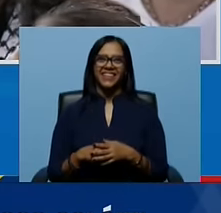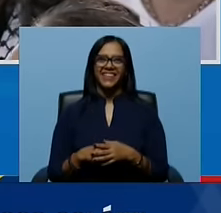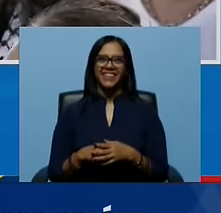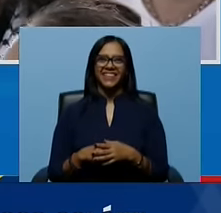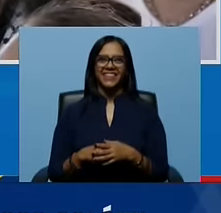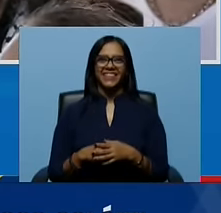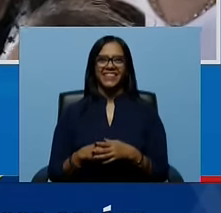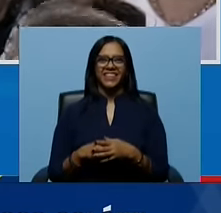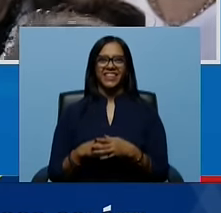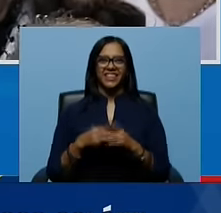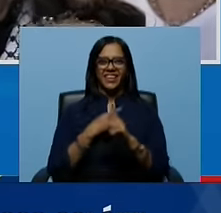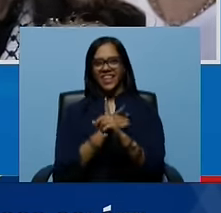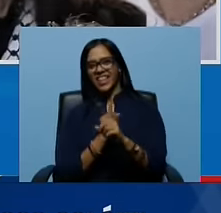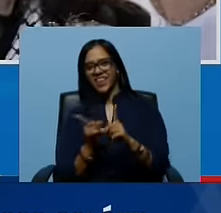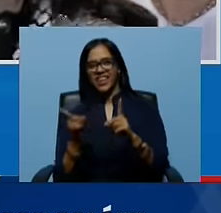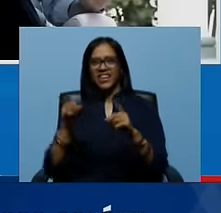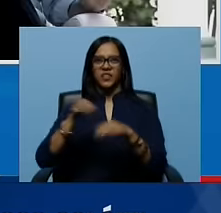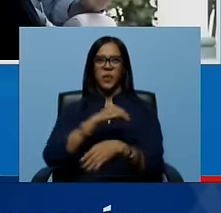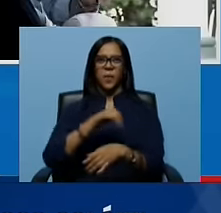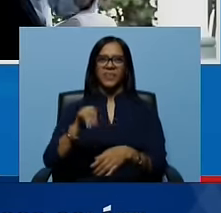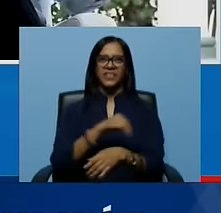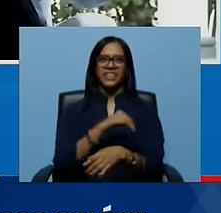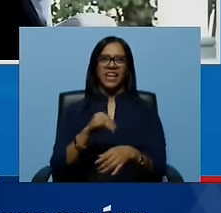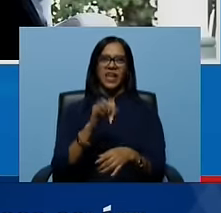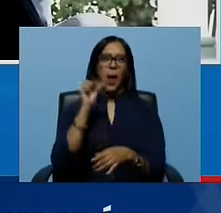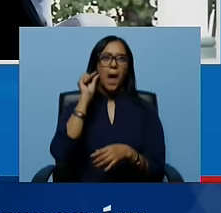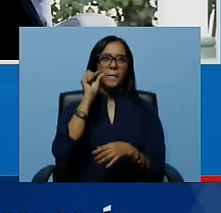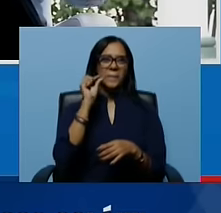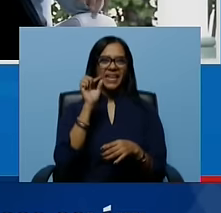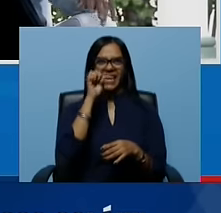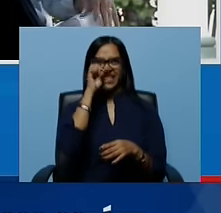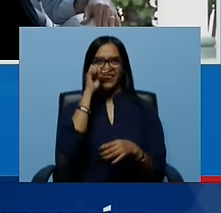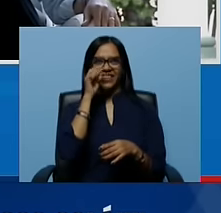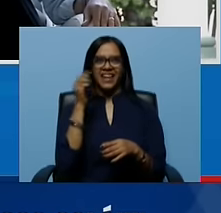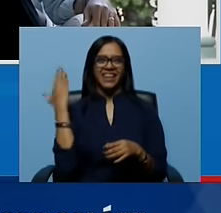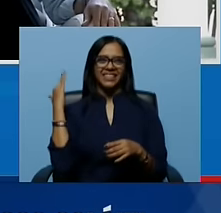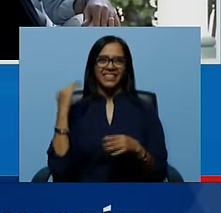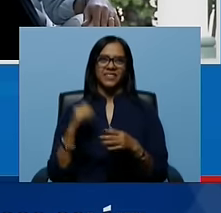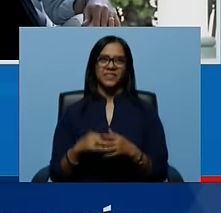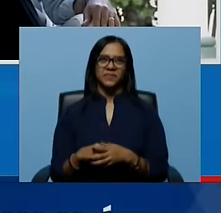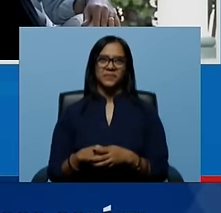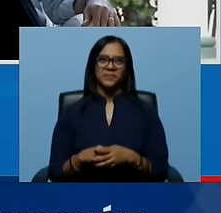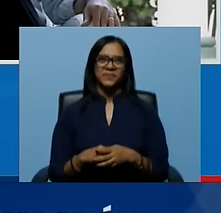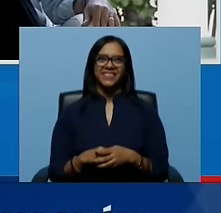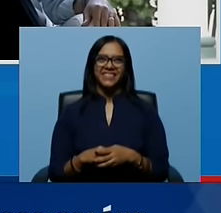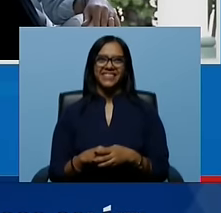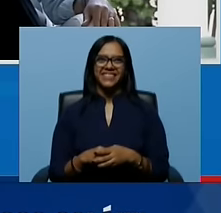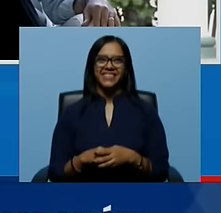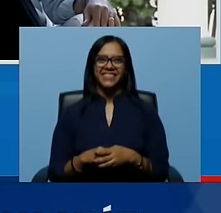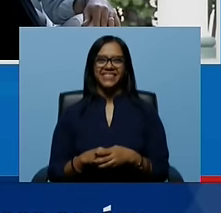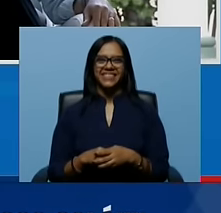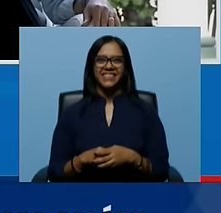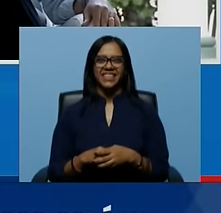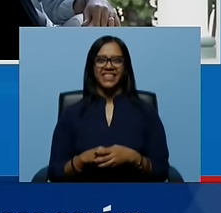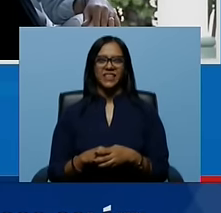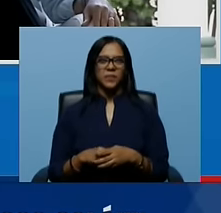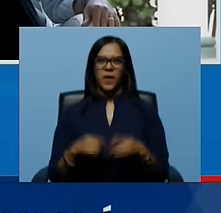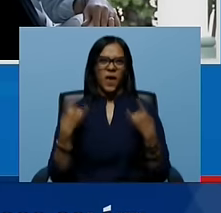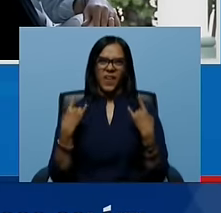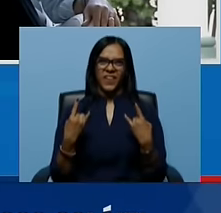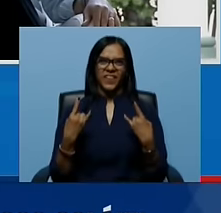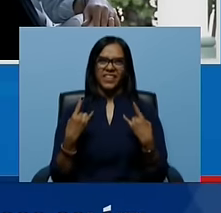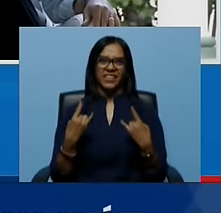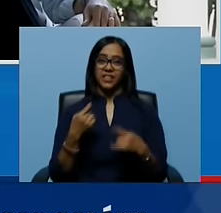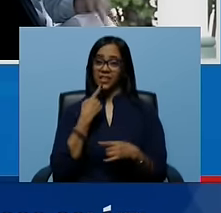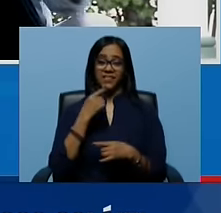Una desviación musical. Eso fue una desviación pequeña burguesa, la llamaban en la época. Paul dice que no, está en contra de esa